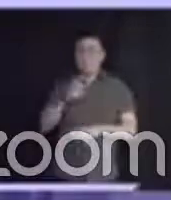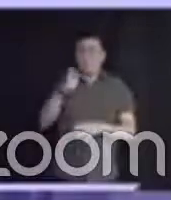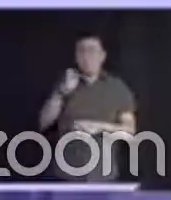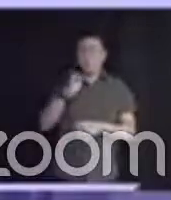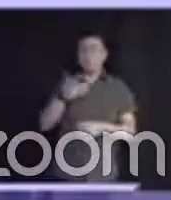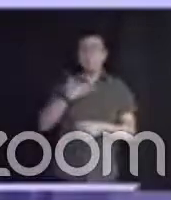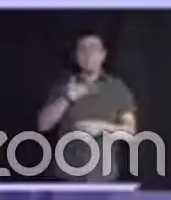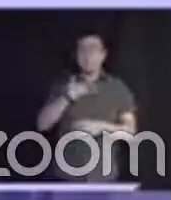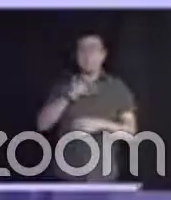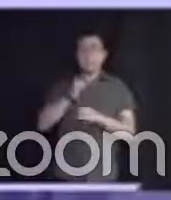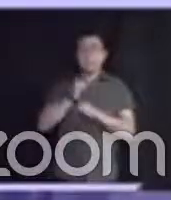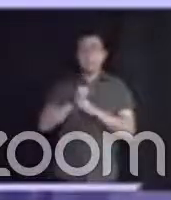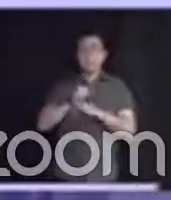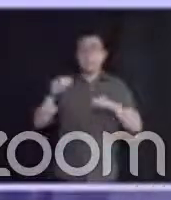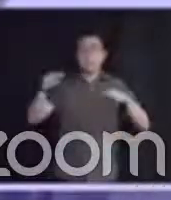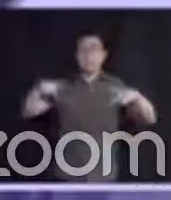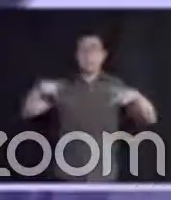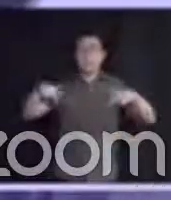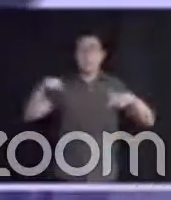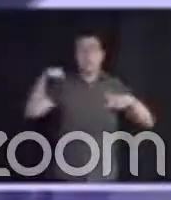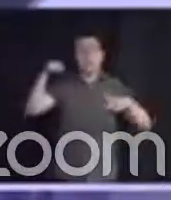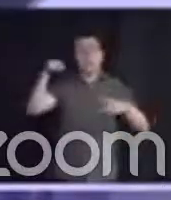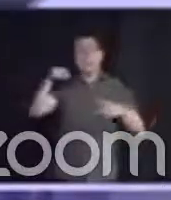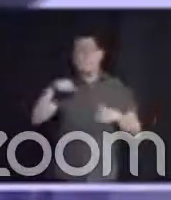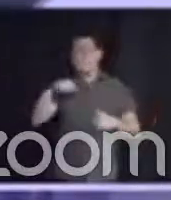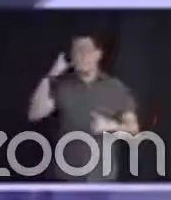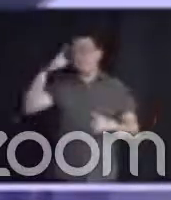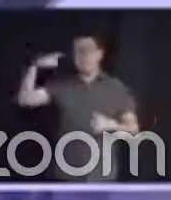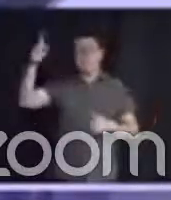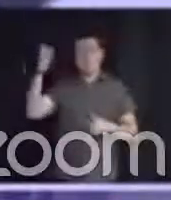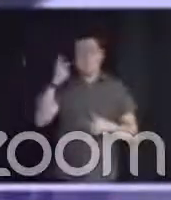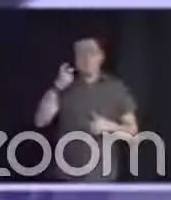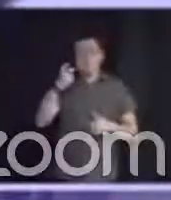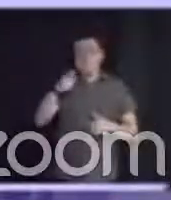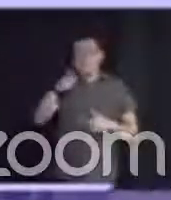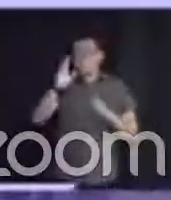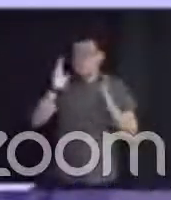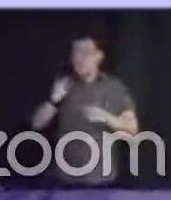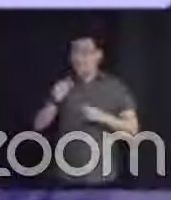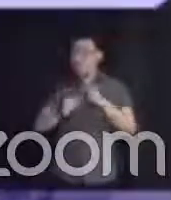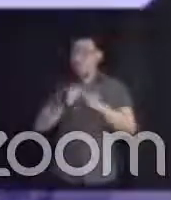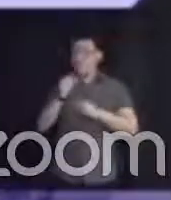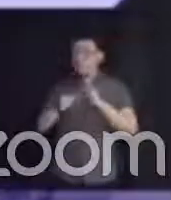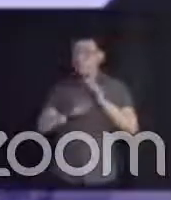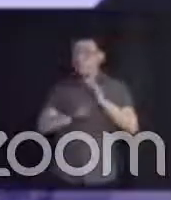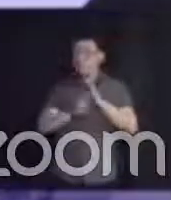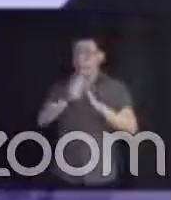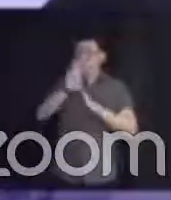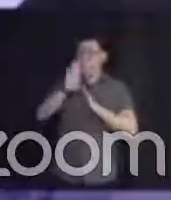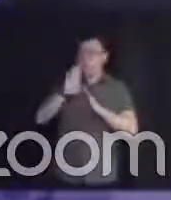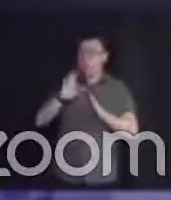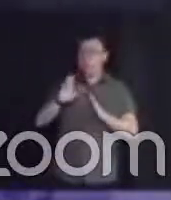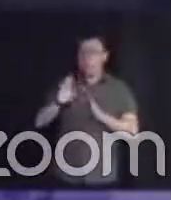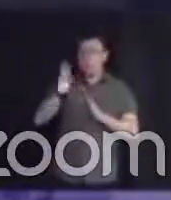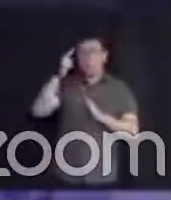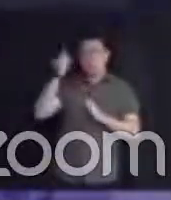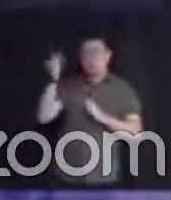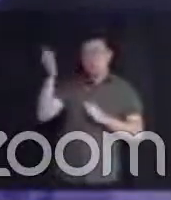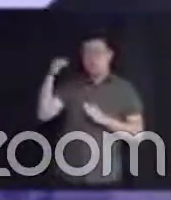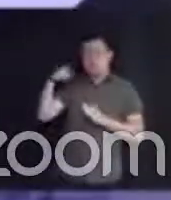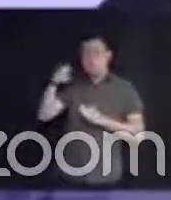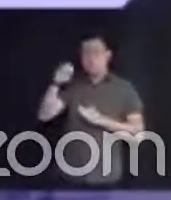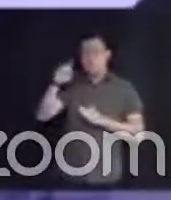plataforma. Tenemos todo para hacerla y ya lo estamos logrando. Yo escuchaba antes, ¿verdad? Cuando Olivia me